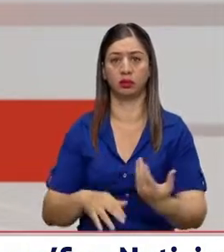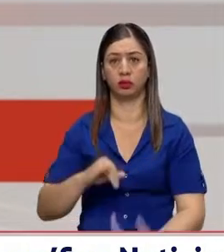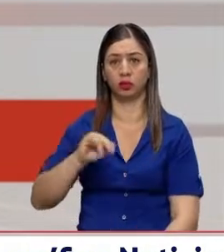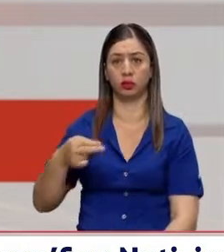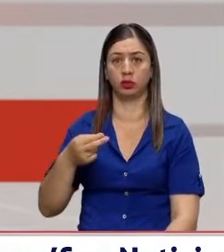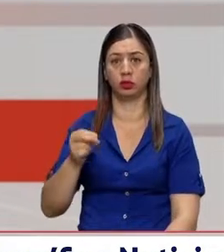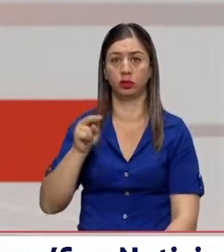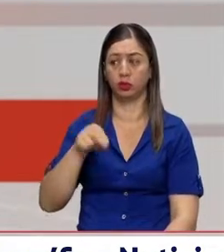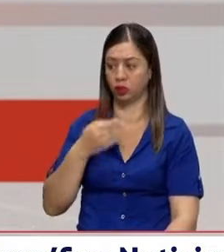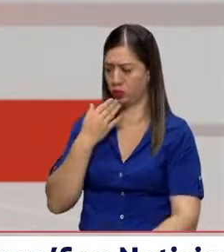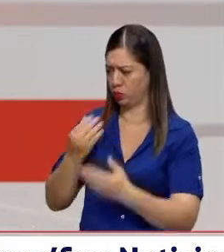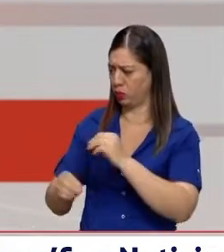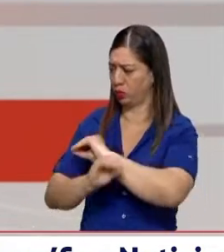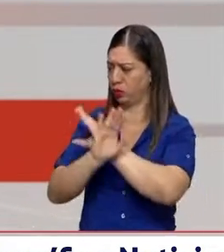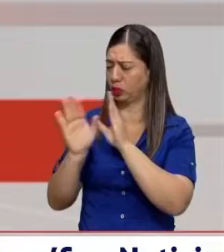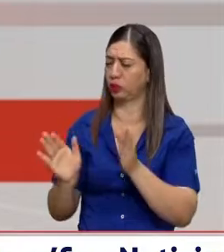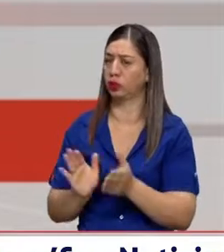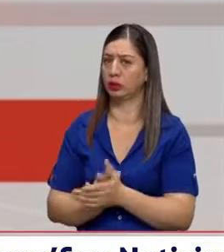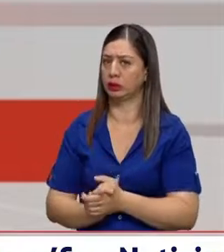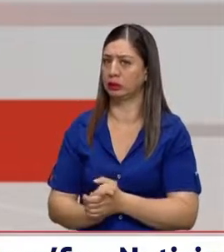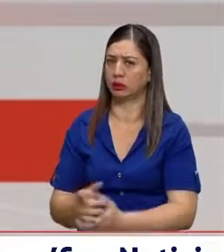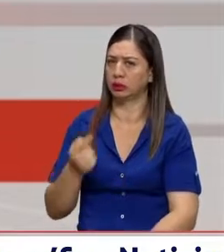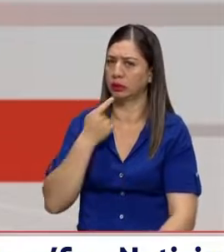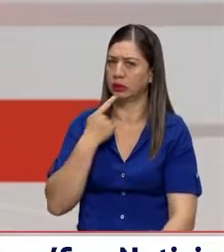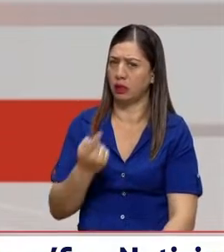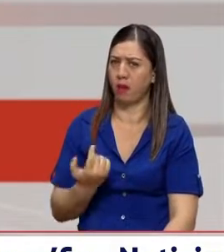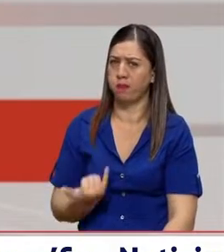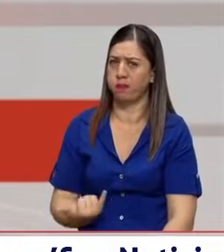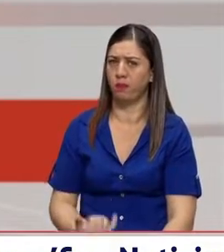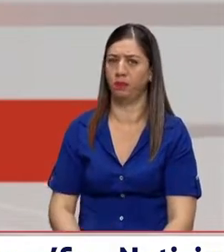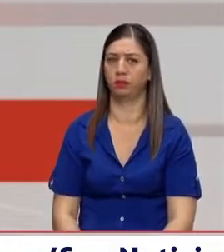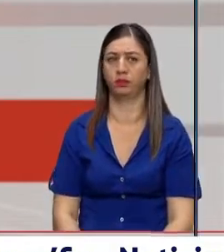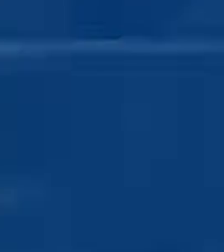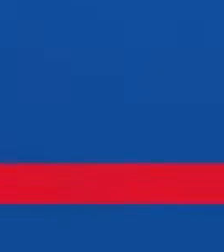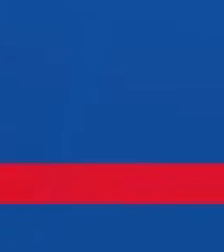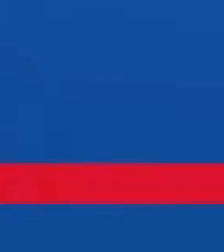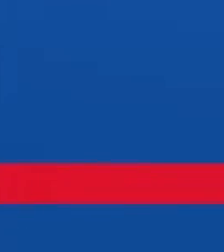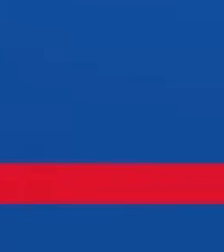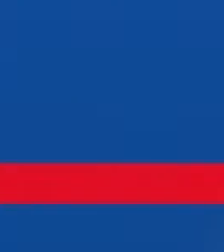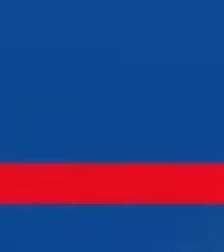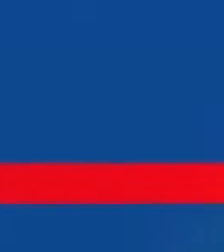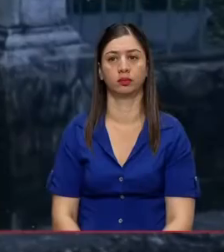Astudillo, buenos días. ¿Qué dicen las autoridades precisamente?